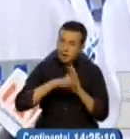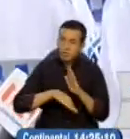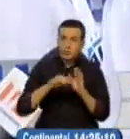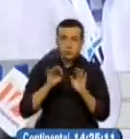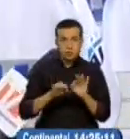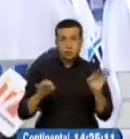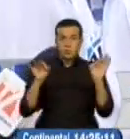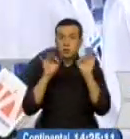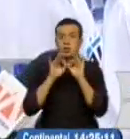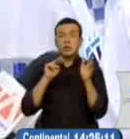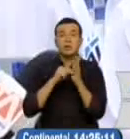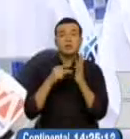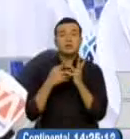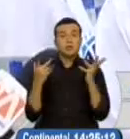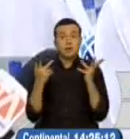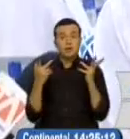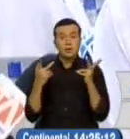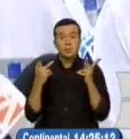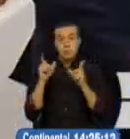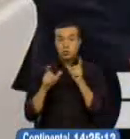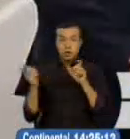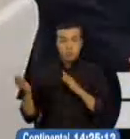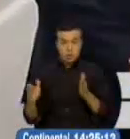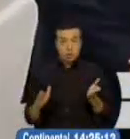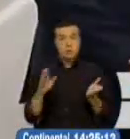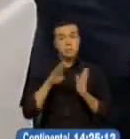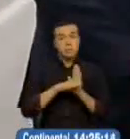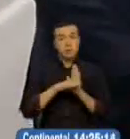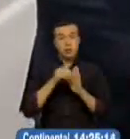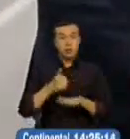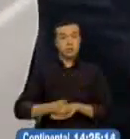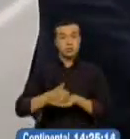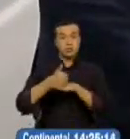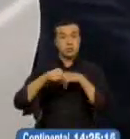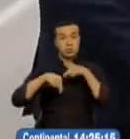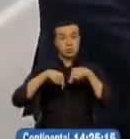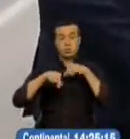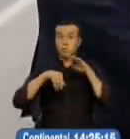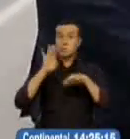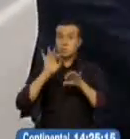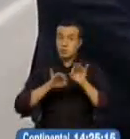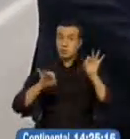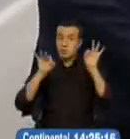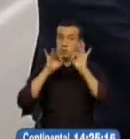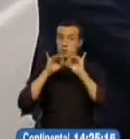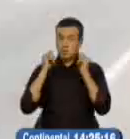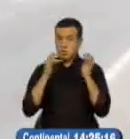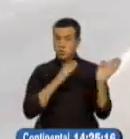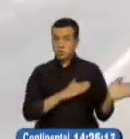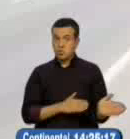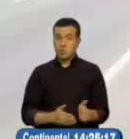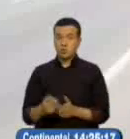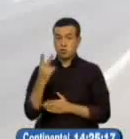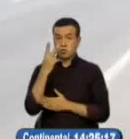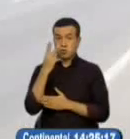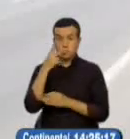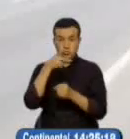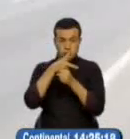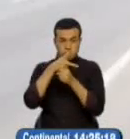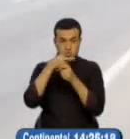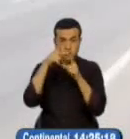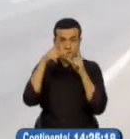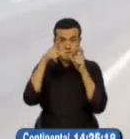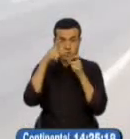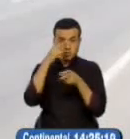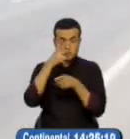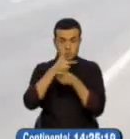Esto se traduce también en menos víctimas. Pero la autoridad de tránsito va más allá. A partir de hoy, dos fotorradares ubicados en la